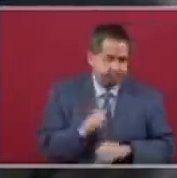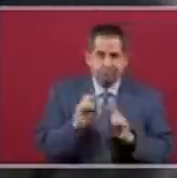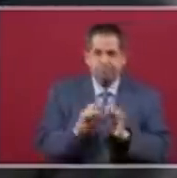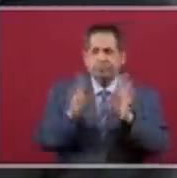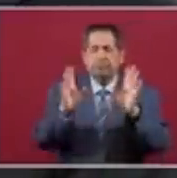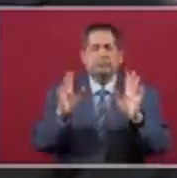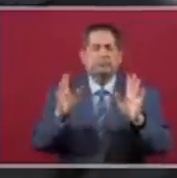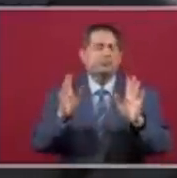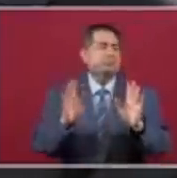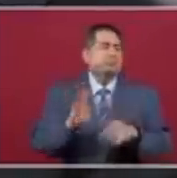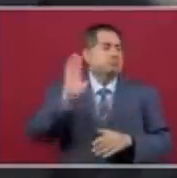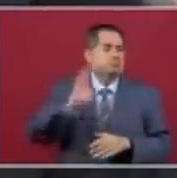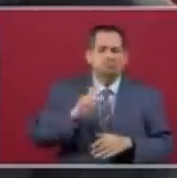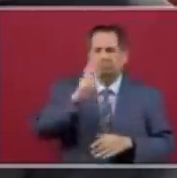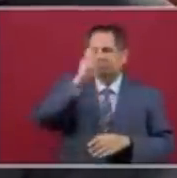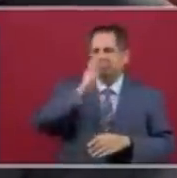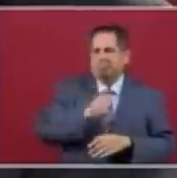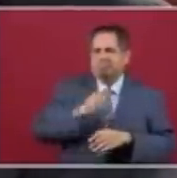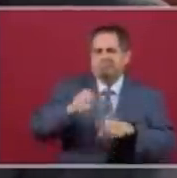una bendición,